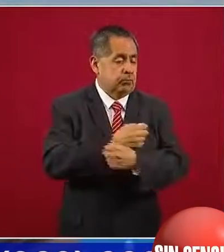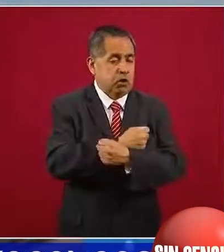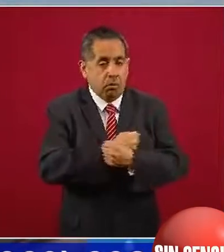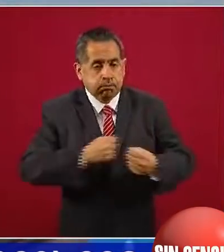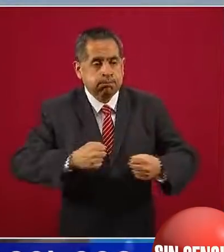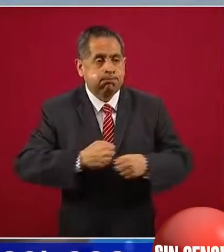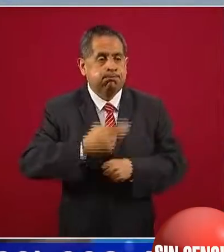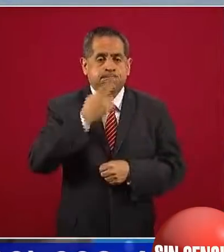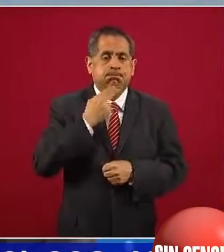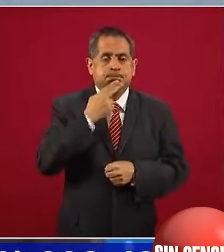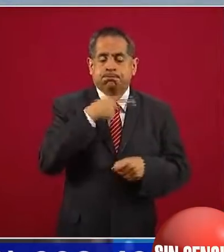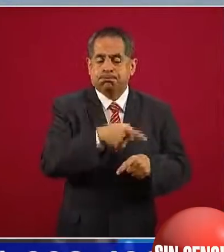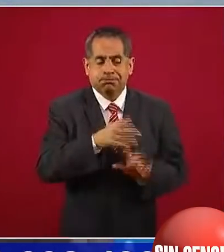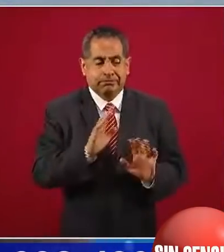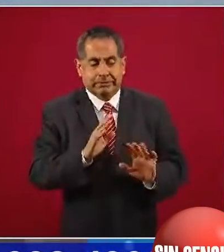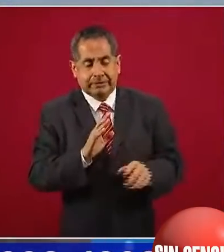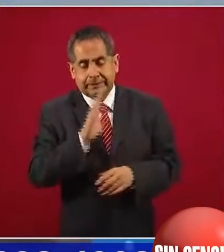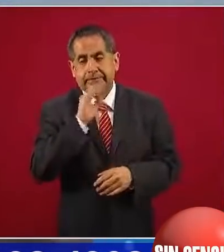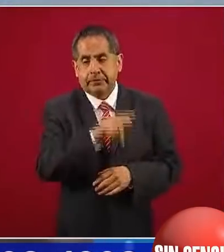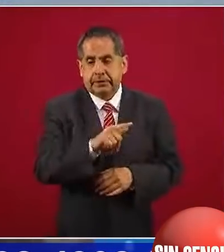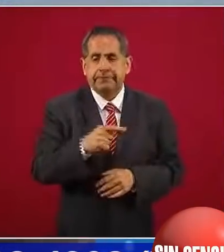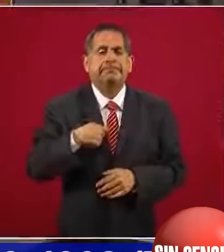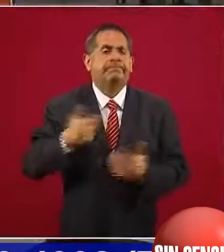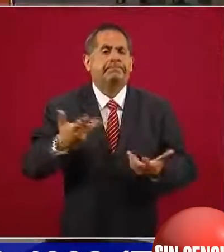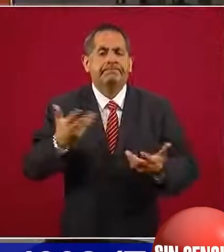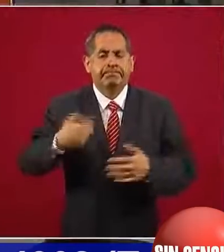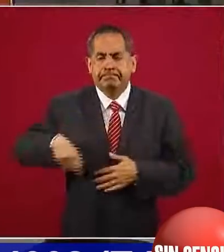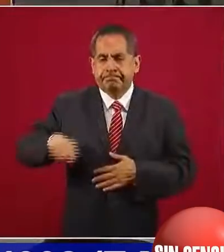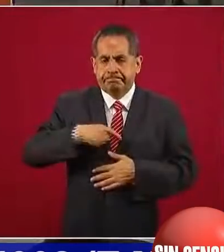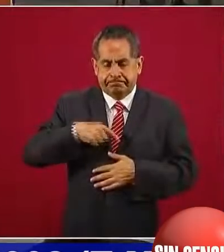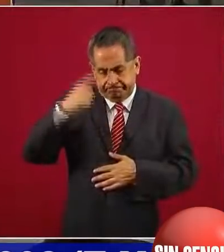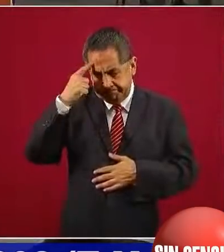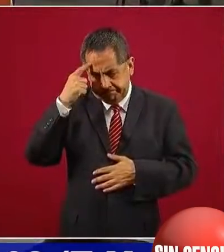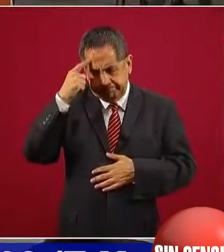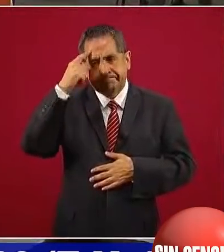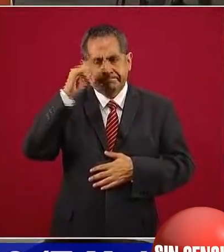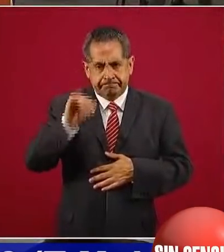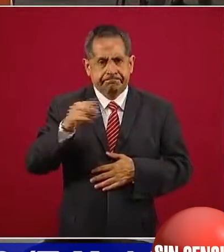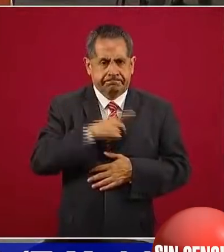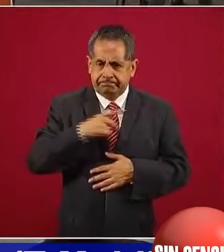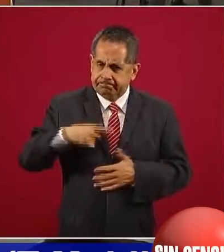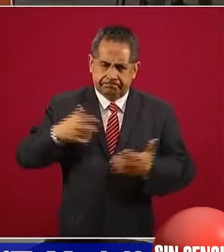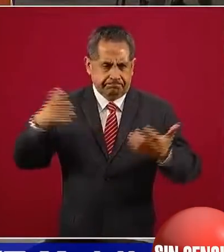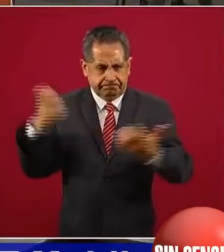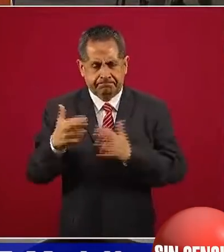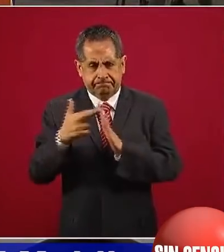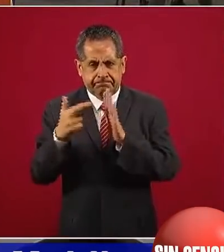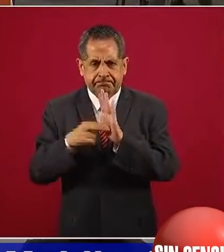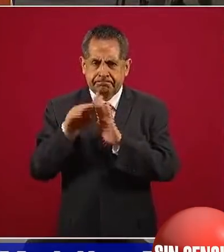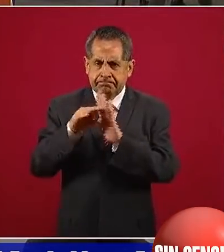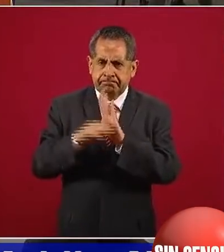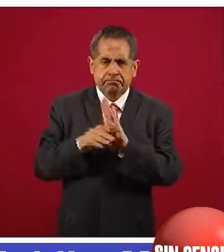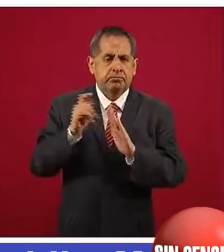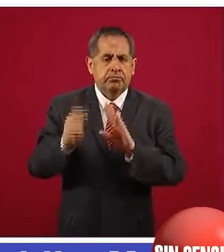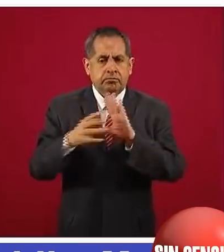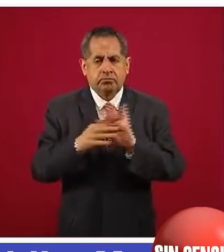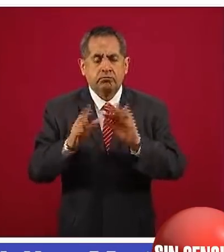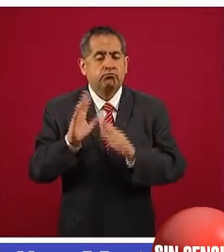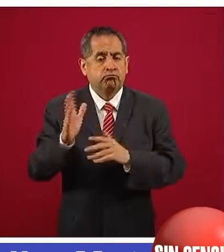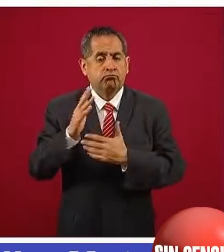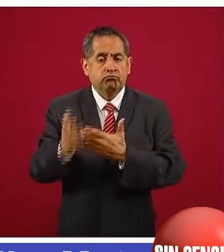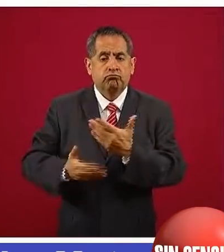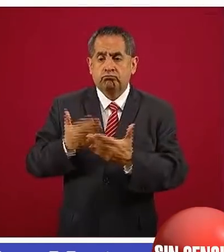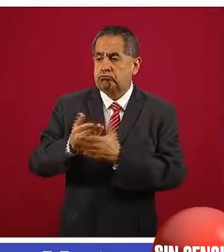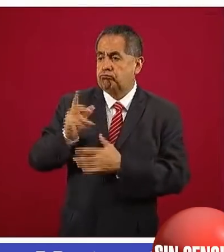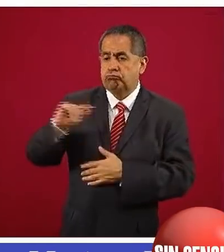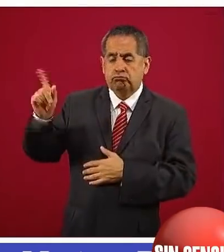obesidad, decidimos concretar las intervenciones que deben ejecutarse. Hay planteamientos de la